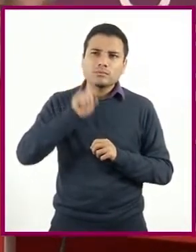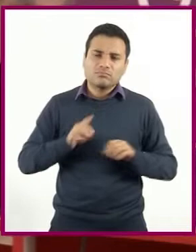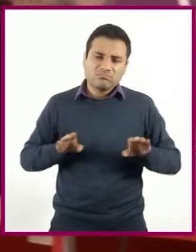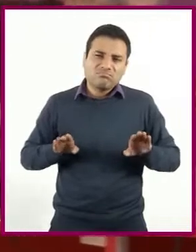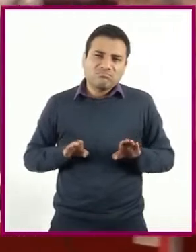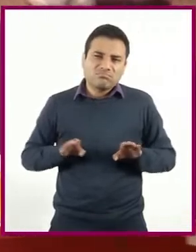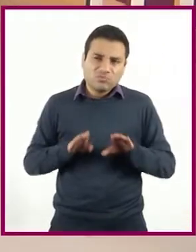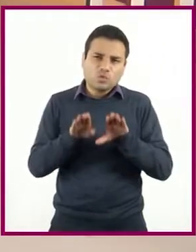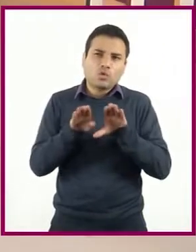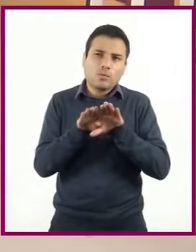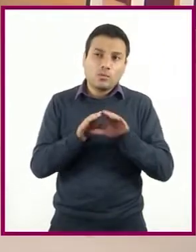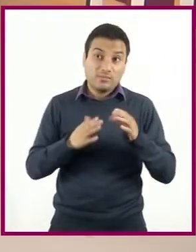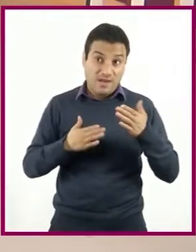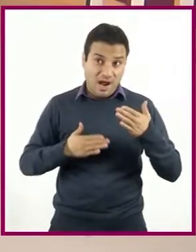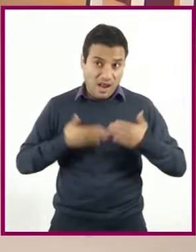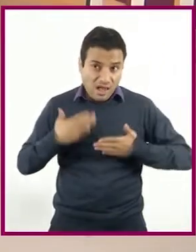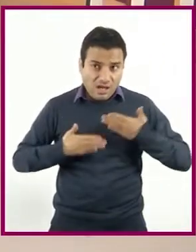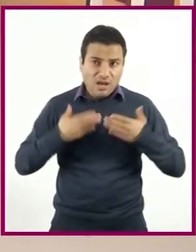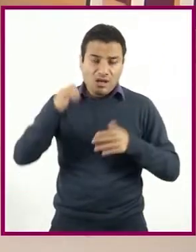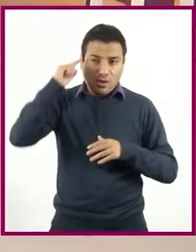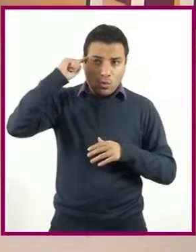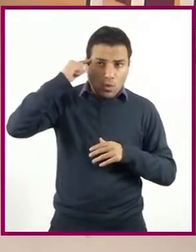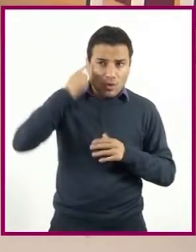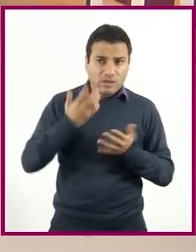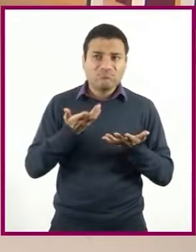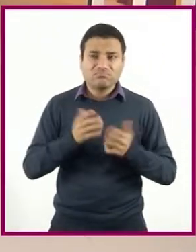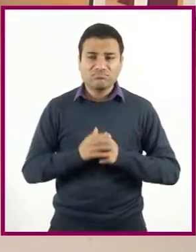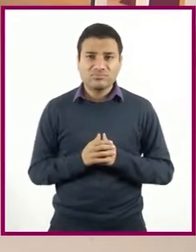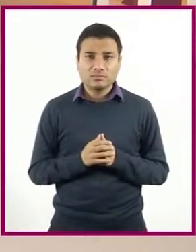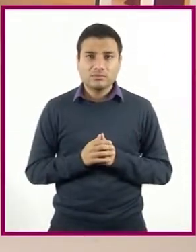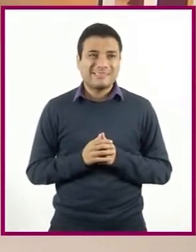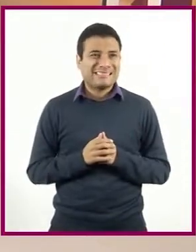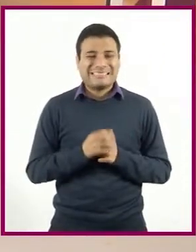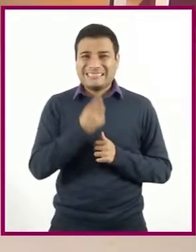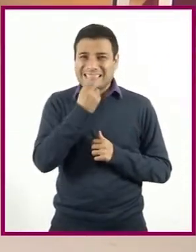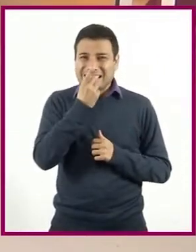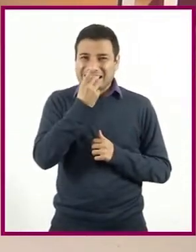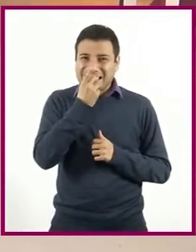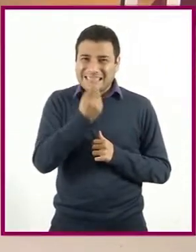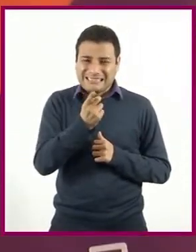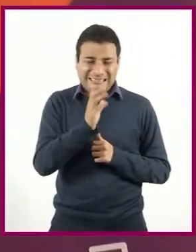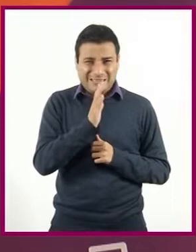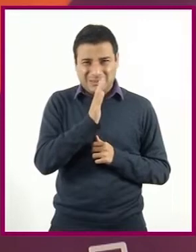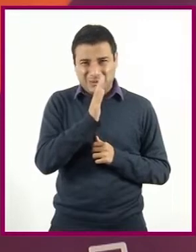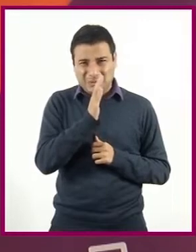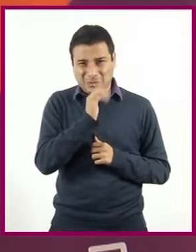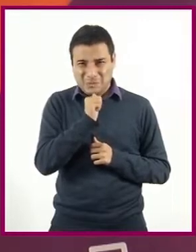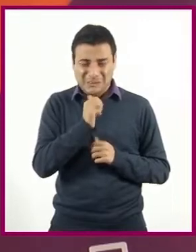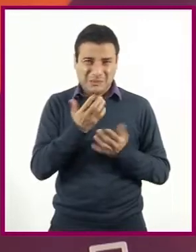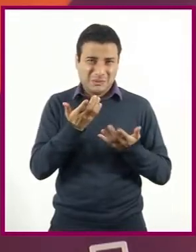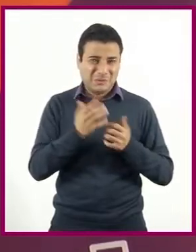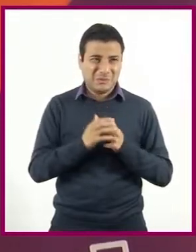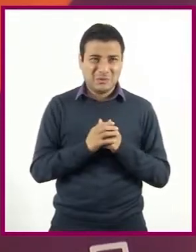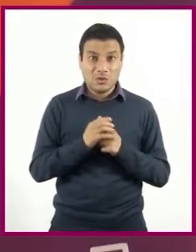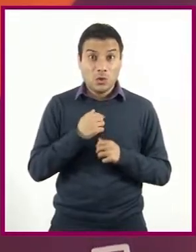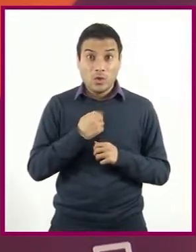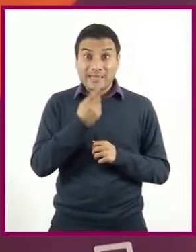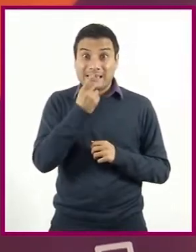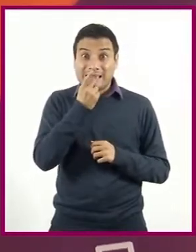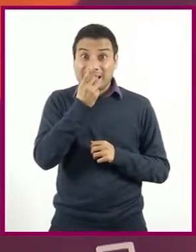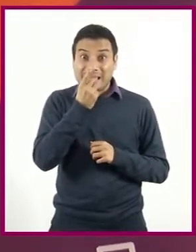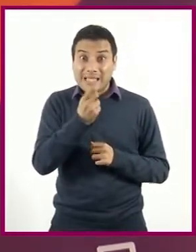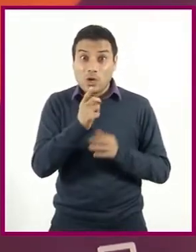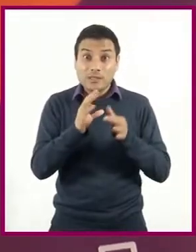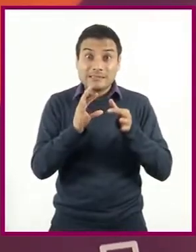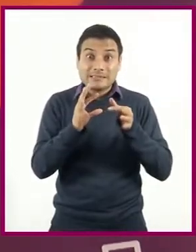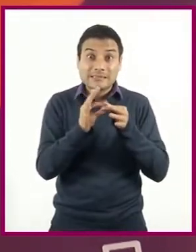es? ¿Es alegre? ¿Es enojona? Es que no puedo decir nada. Es que nada más digo tantito y